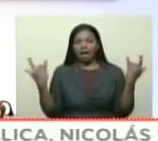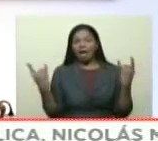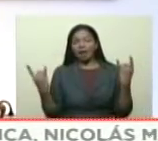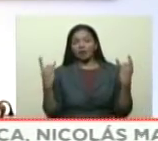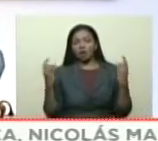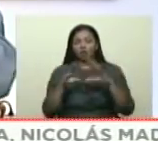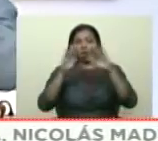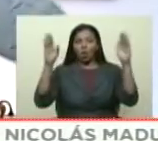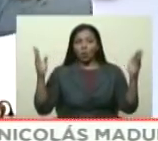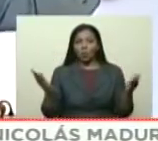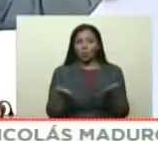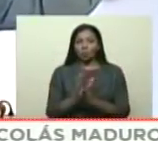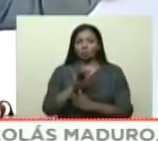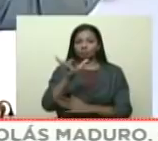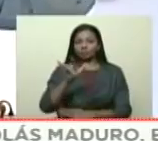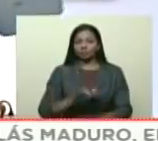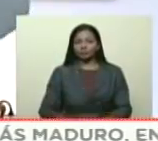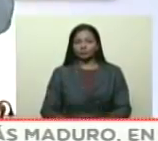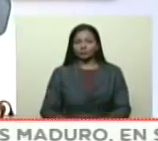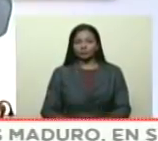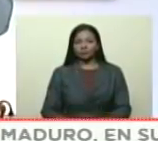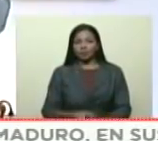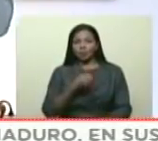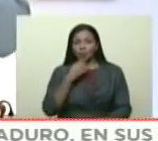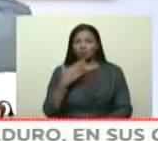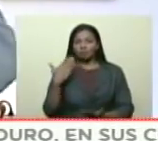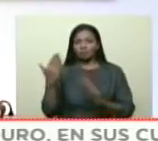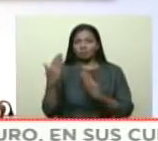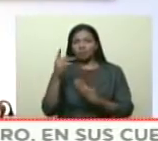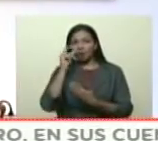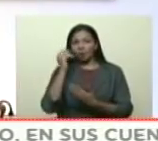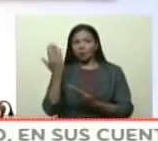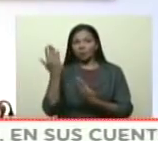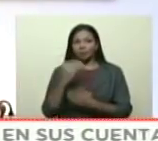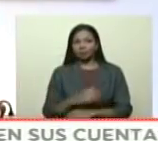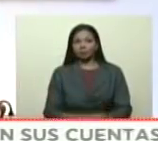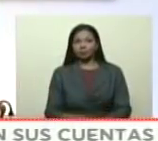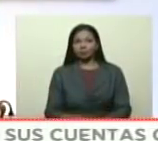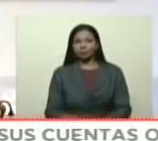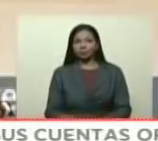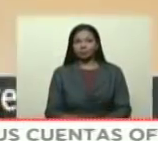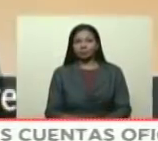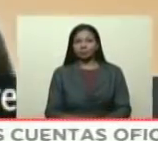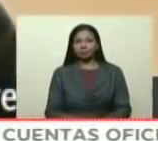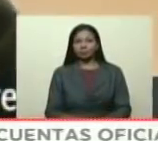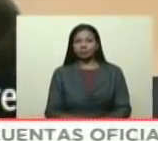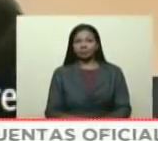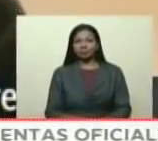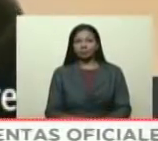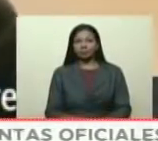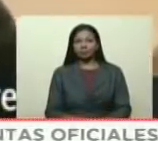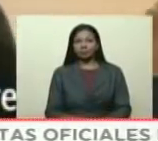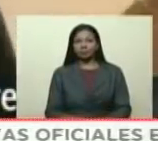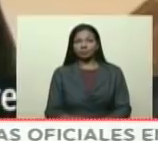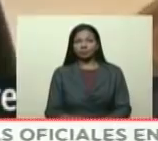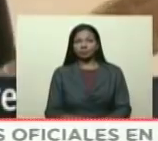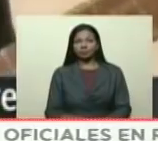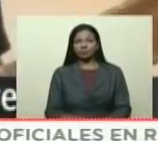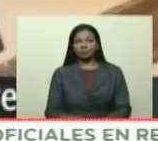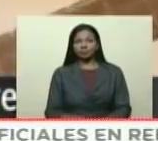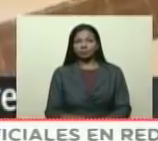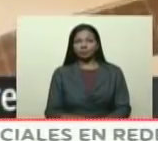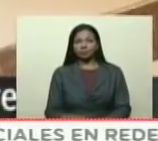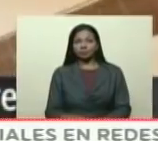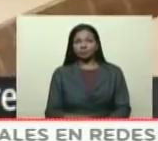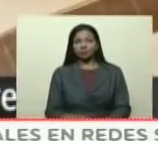mundial, ¿verdad? Bueno, adelante, Roger Waters. Well, I just want to say,